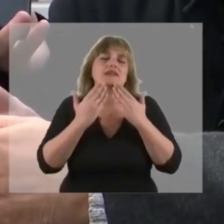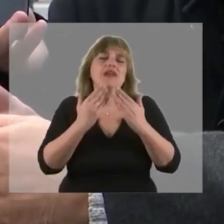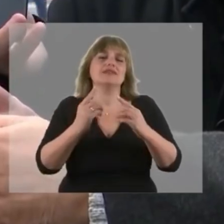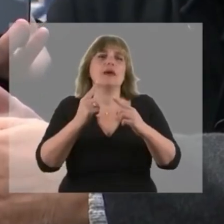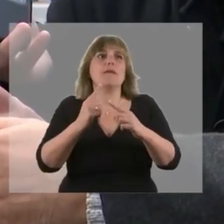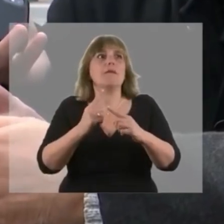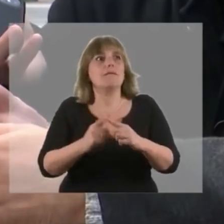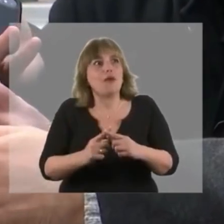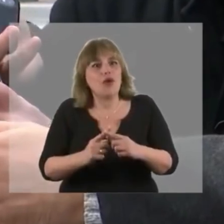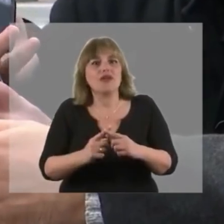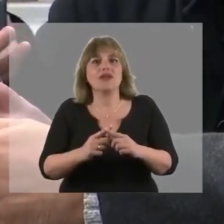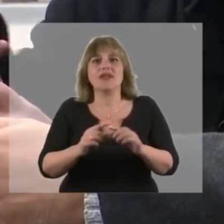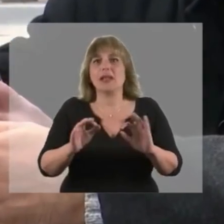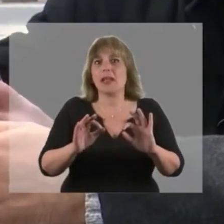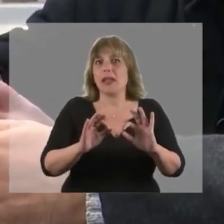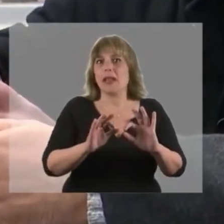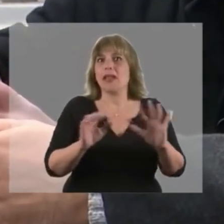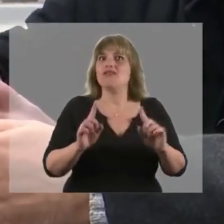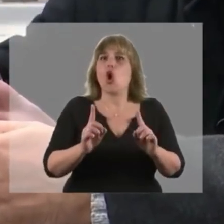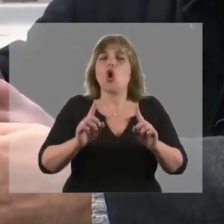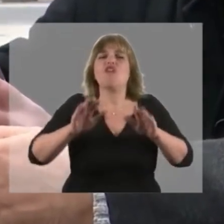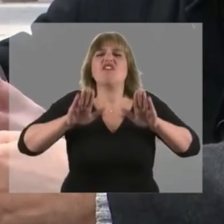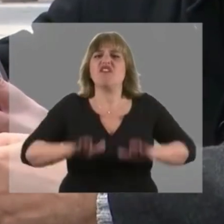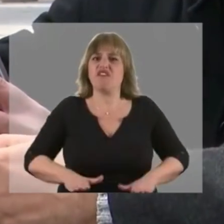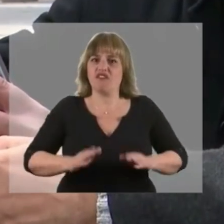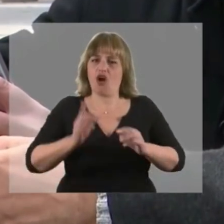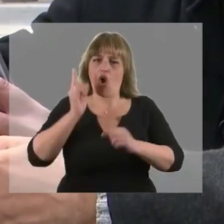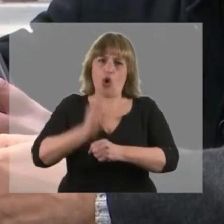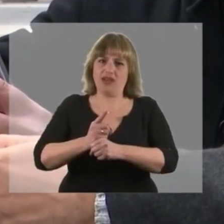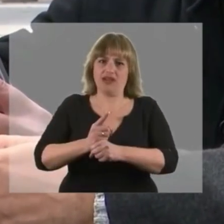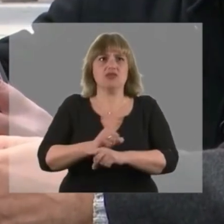gracias por no ir a una cuarentena obligatoria. Y en realidad